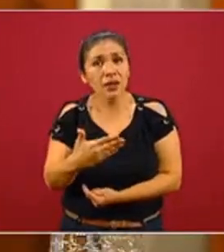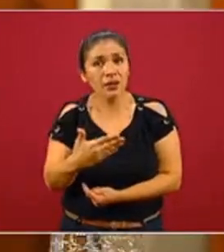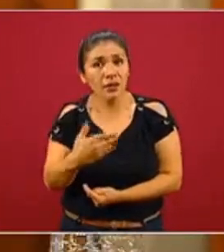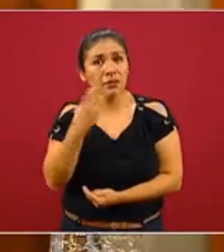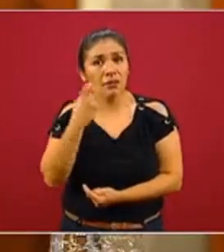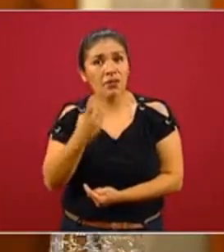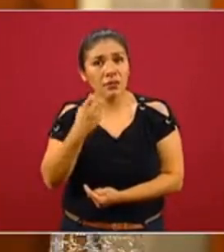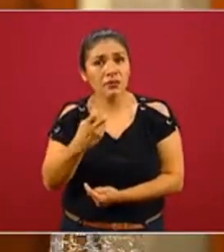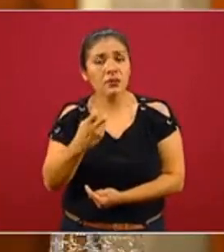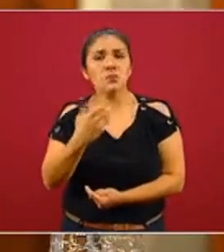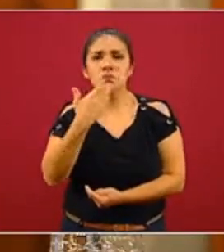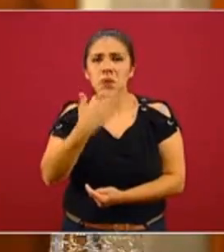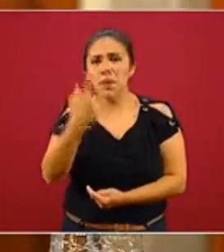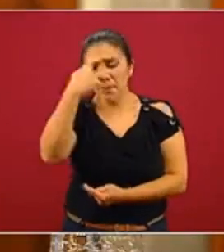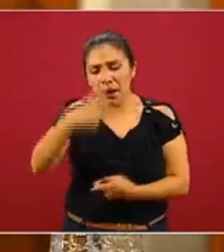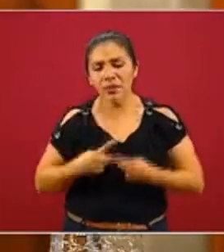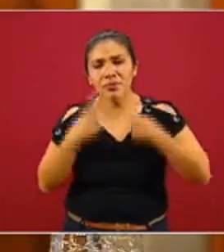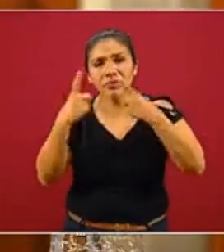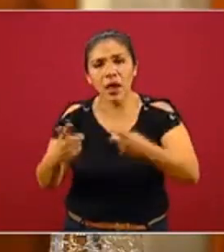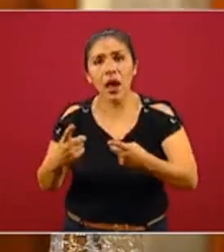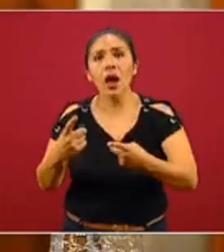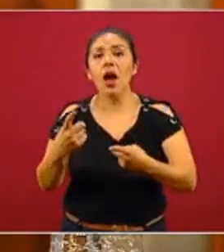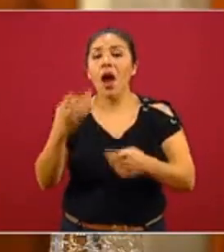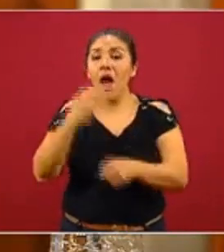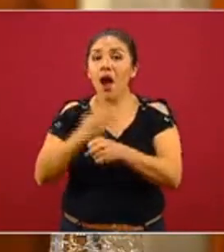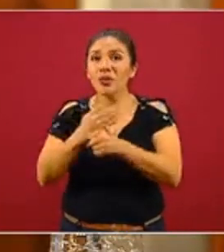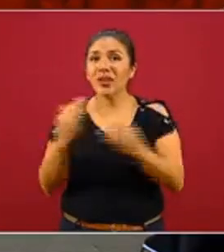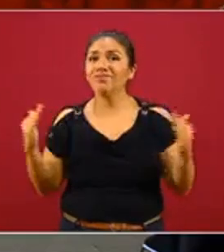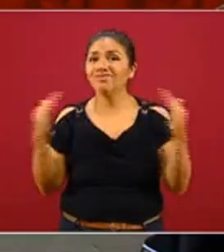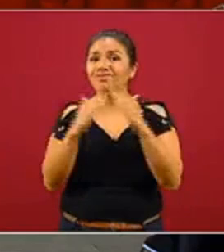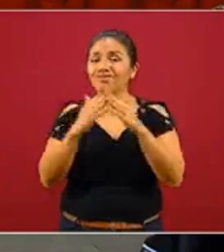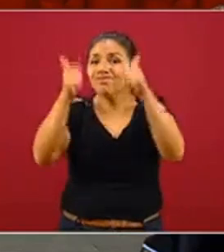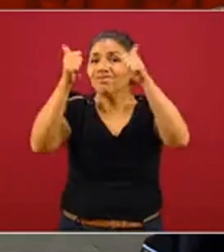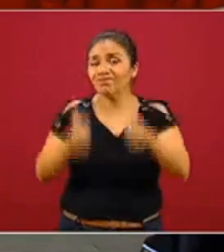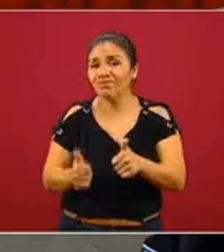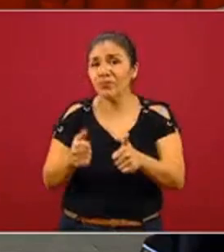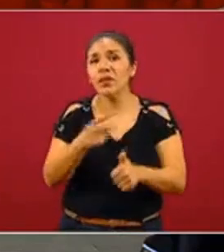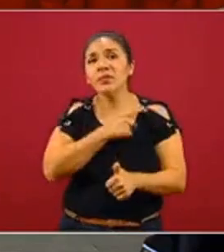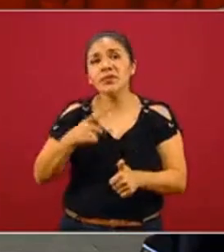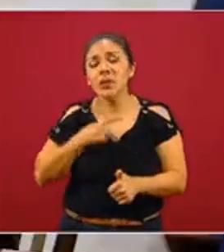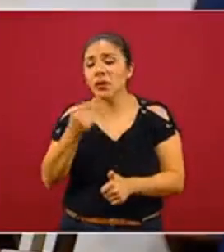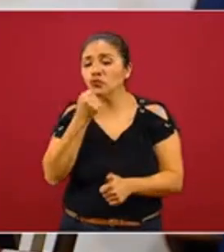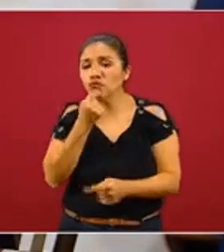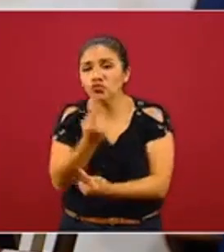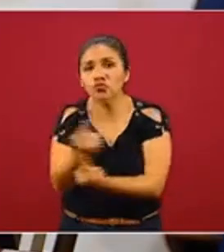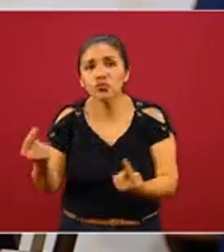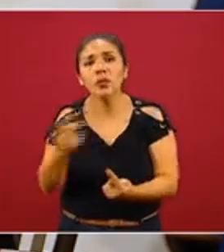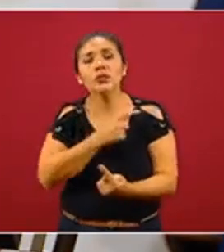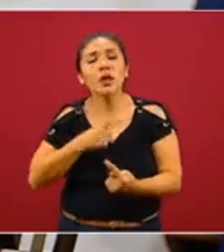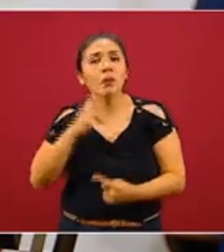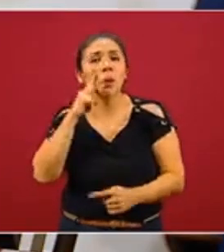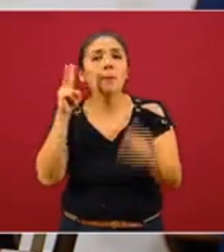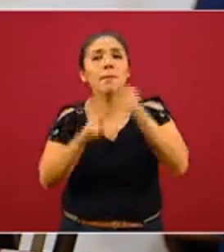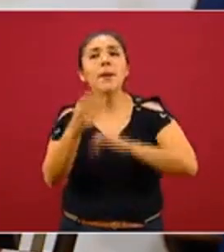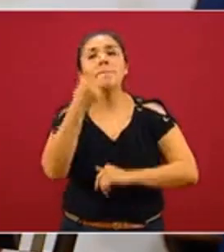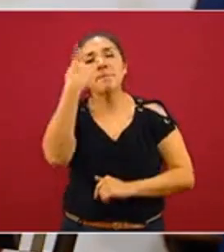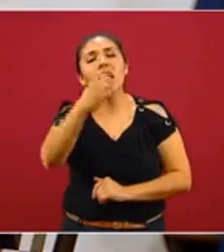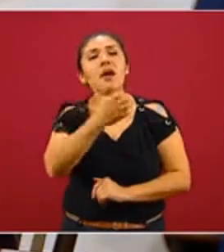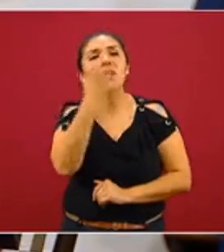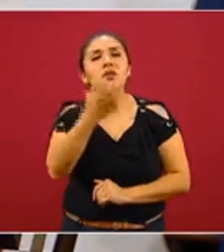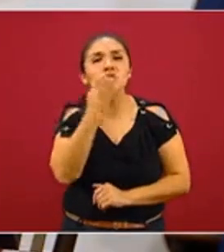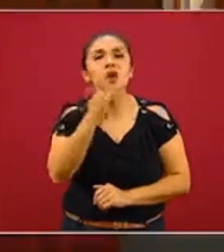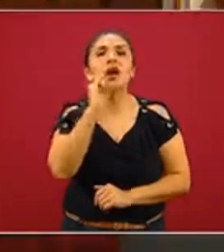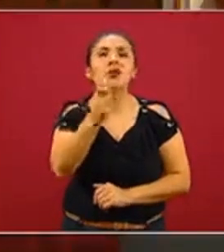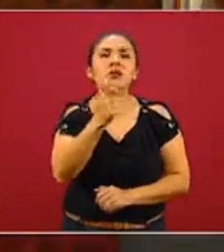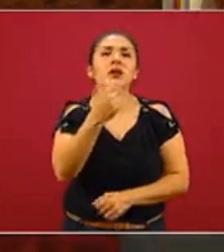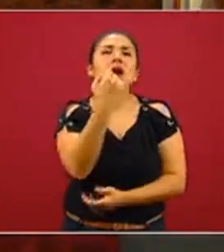en capacidad de garantizar durante el confinamiento el acceso de sus niños a la oferta educativa para los niveles de inicial y